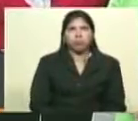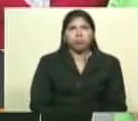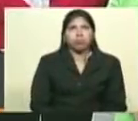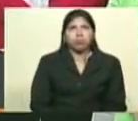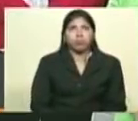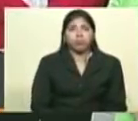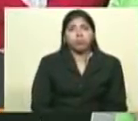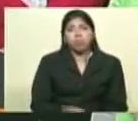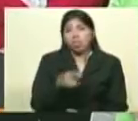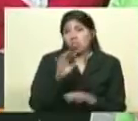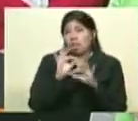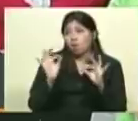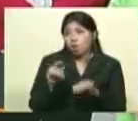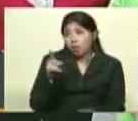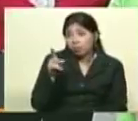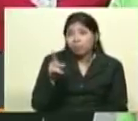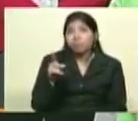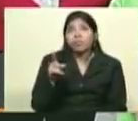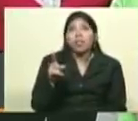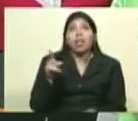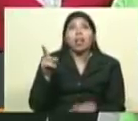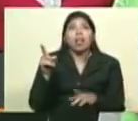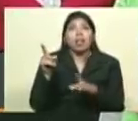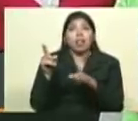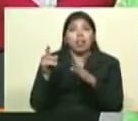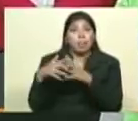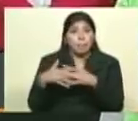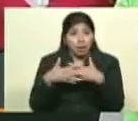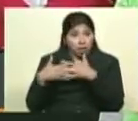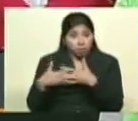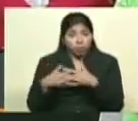Ese es el camino del imperialismo.